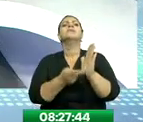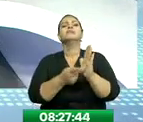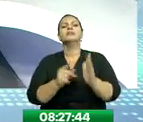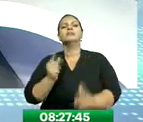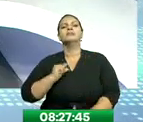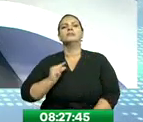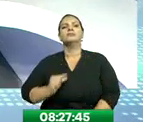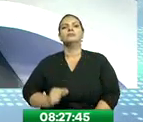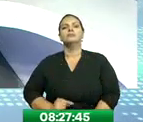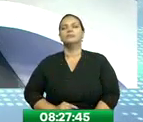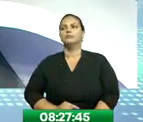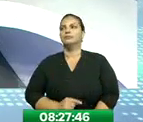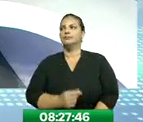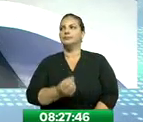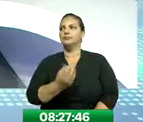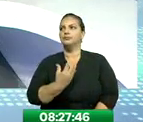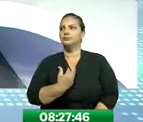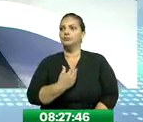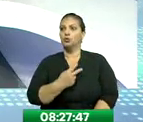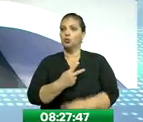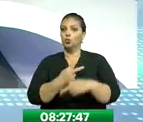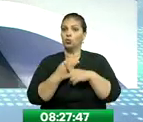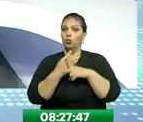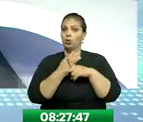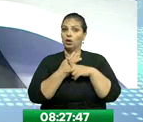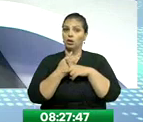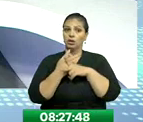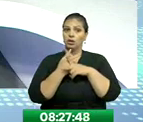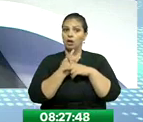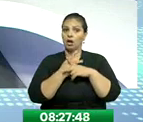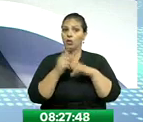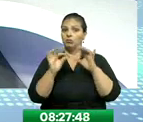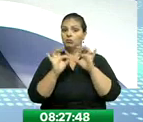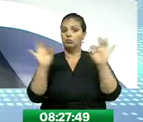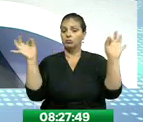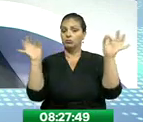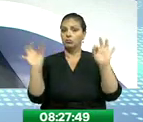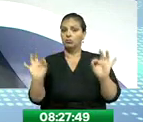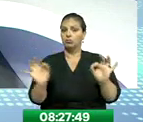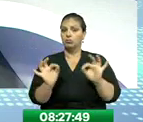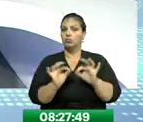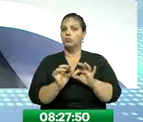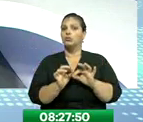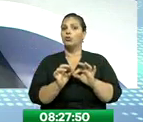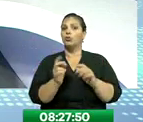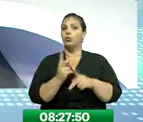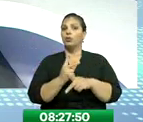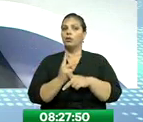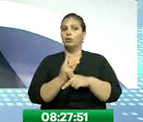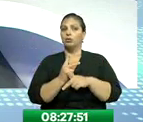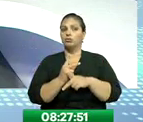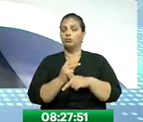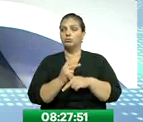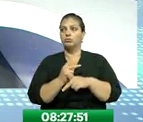con zapatos de caucho, me imagino, cuidado porque los cables de alta tensión andan por ahí culebreando en la calle. ¿Ah?